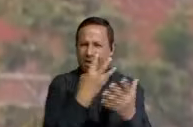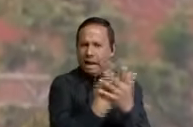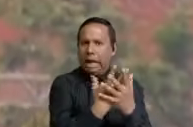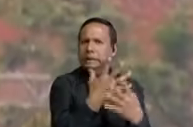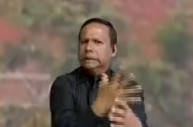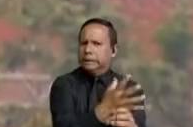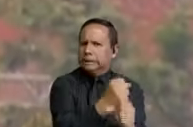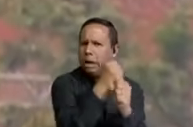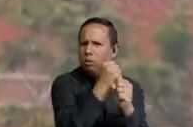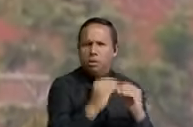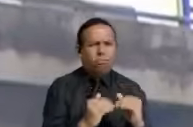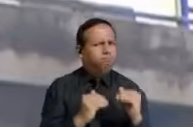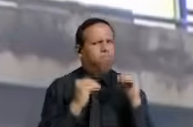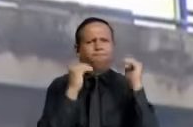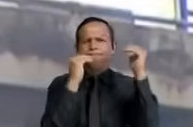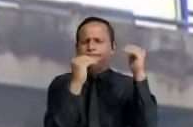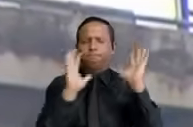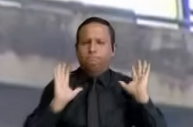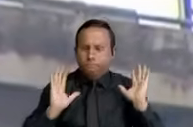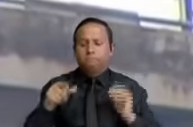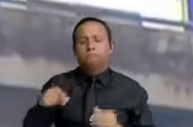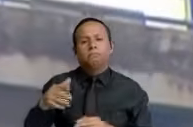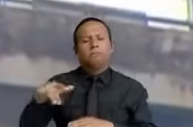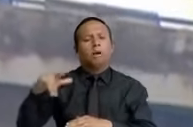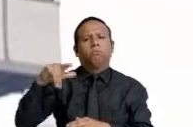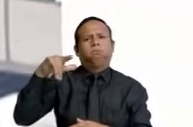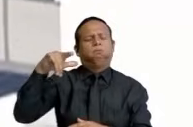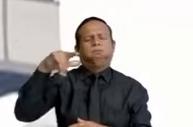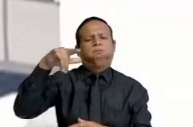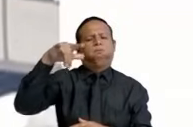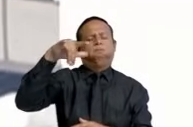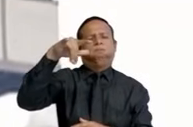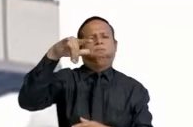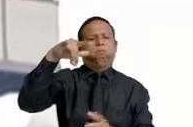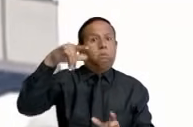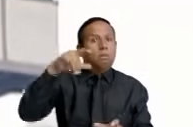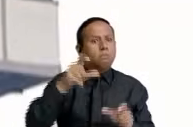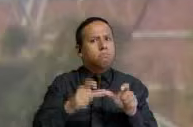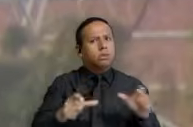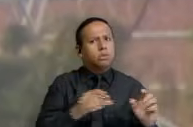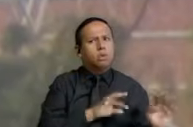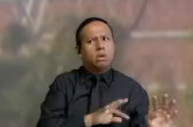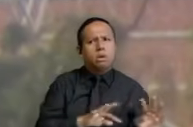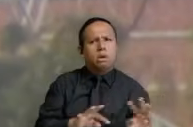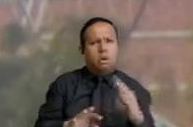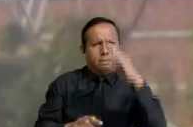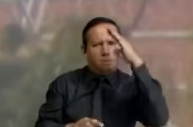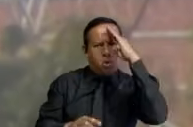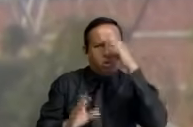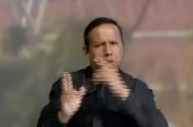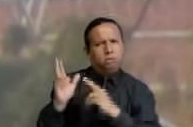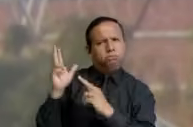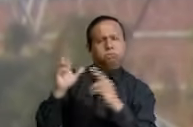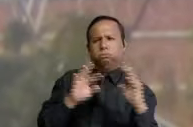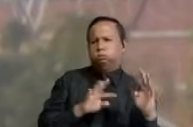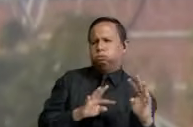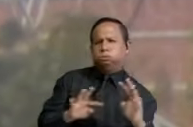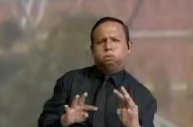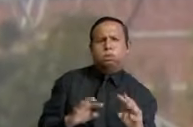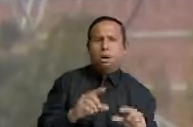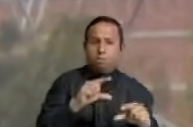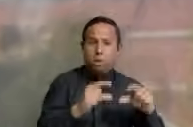máxima seguridad su presencia movilizó una gran cantidad de uniformados expertos tácticos en el manejo